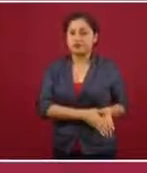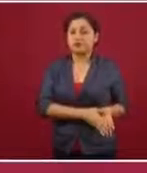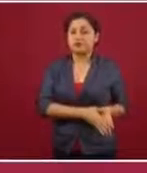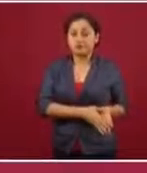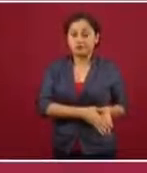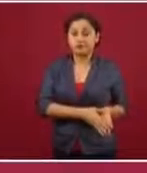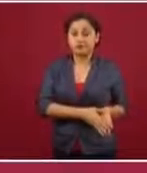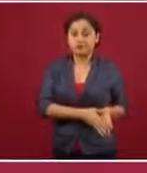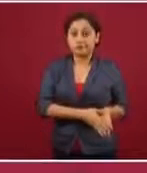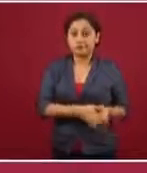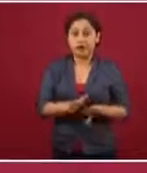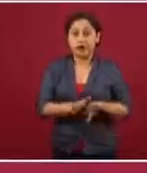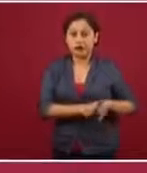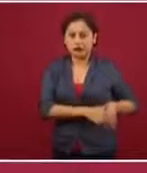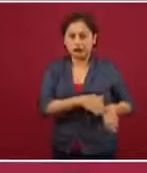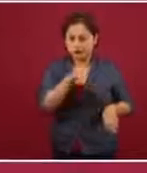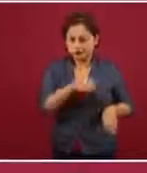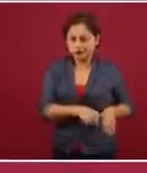se queda aquí,